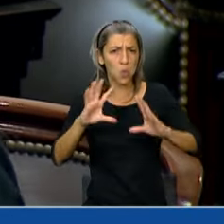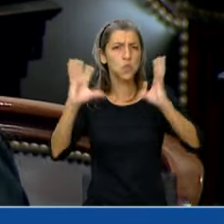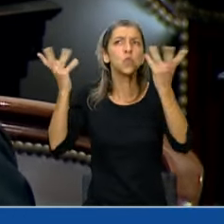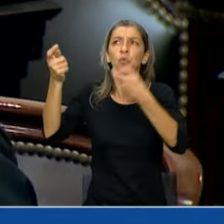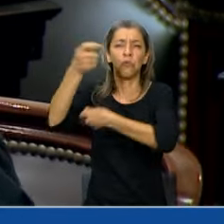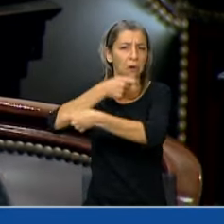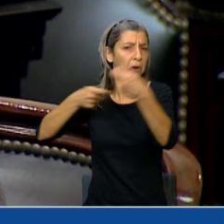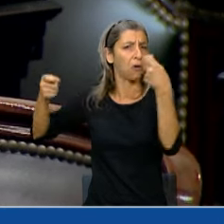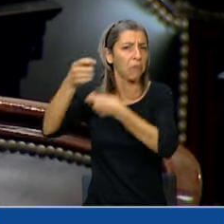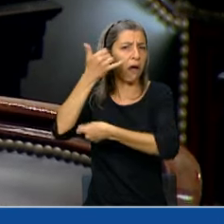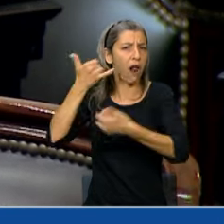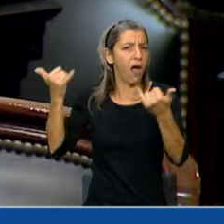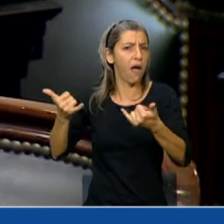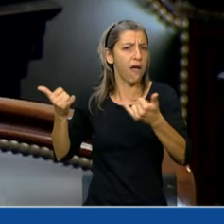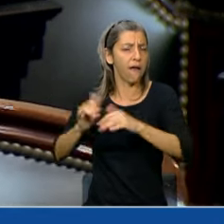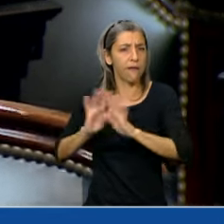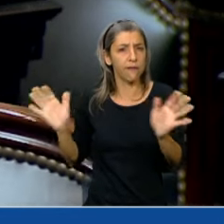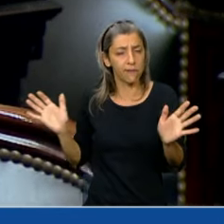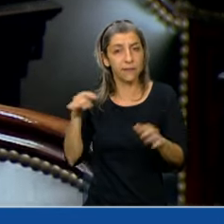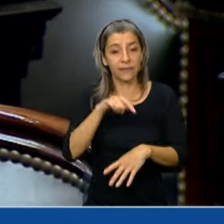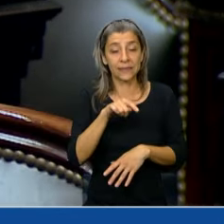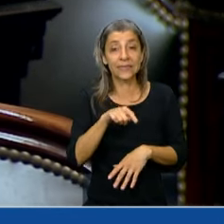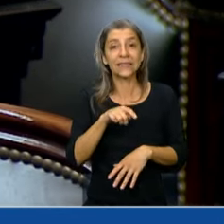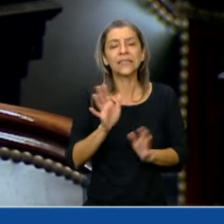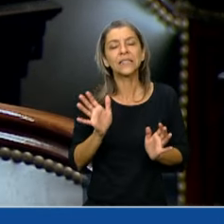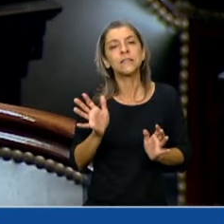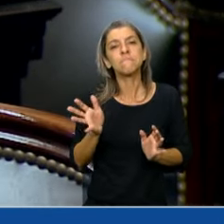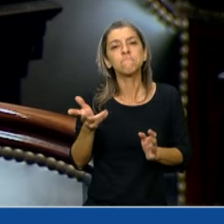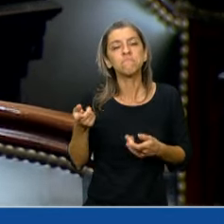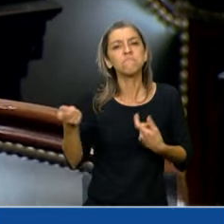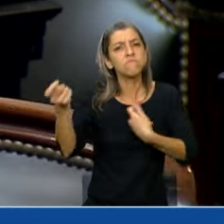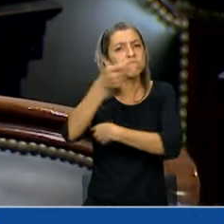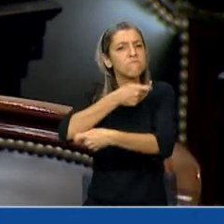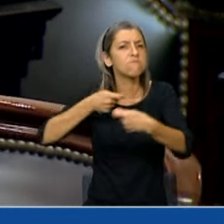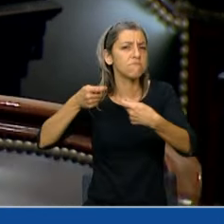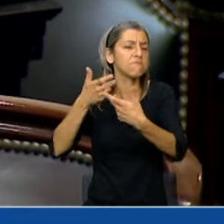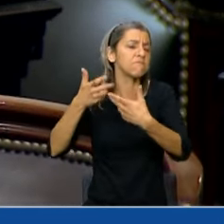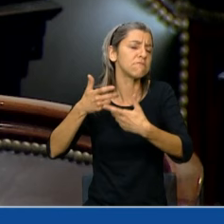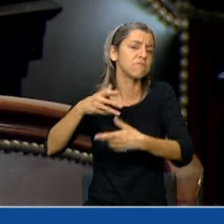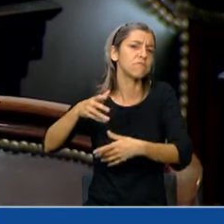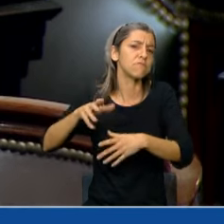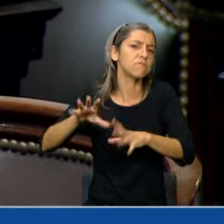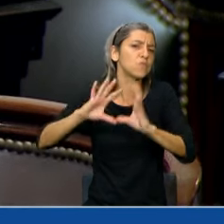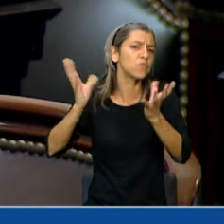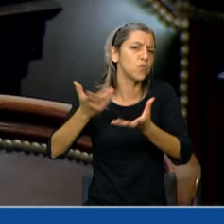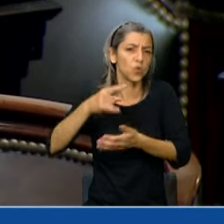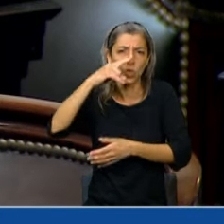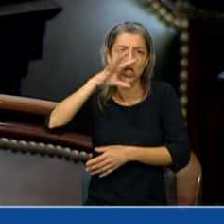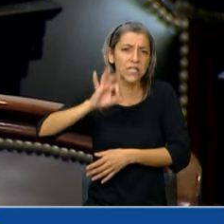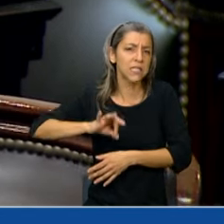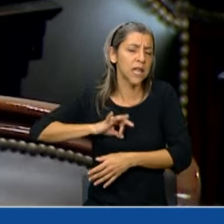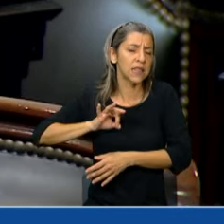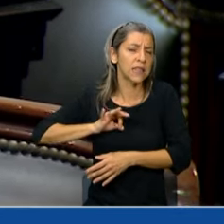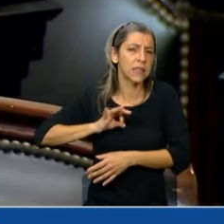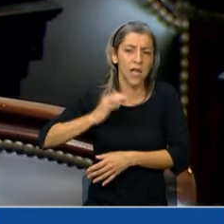es un un mercado del gnl que tiene más de 70 años en el mundo y que se ha